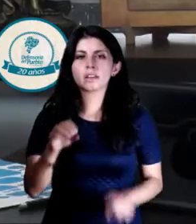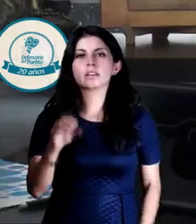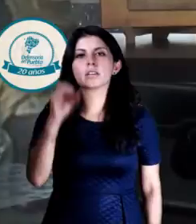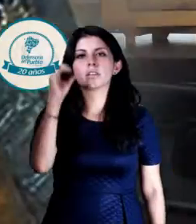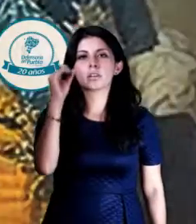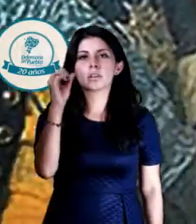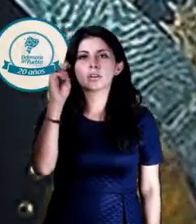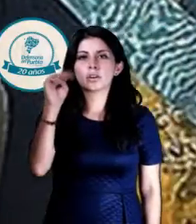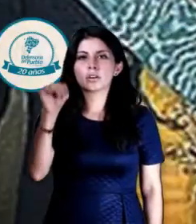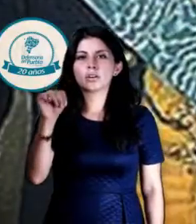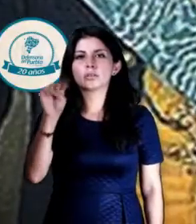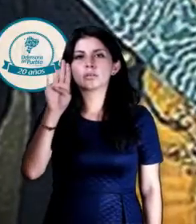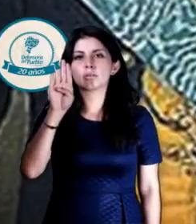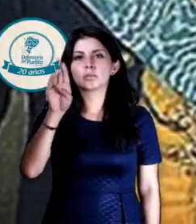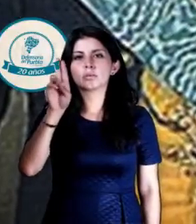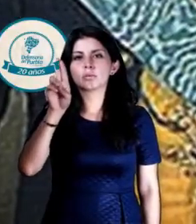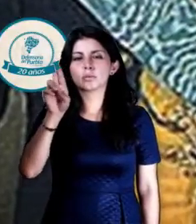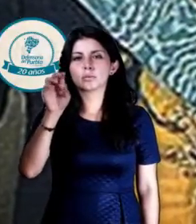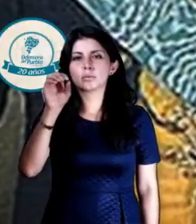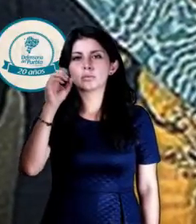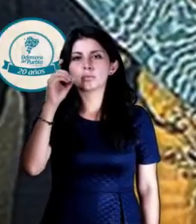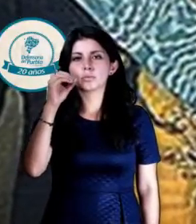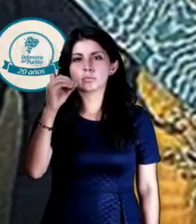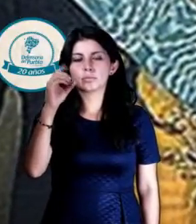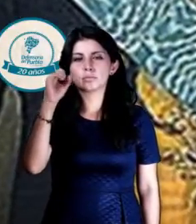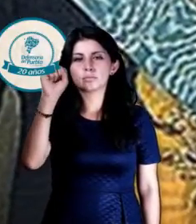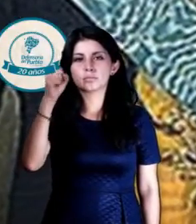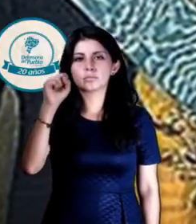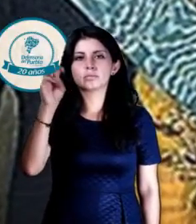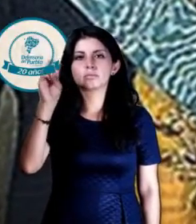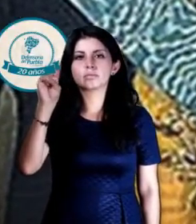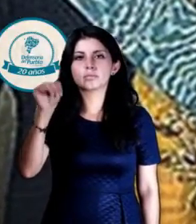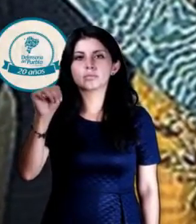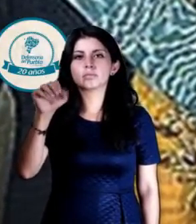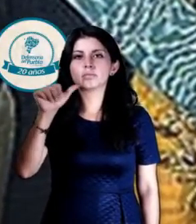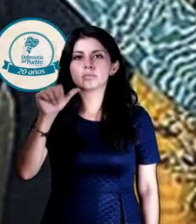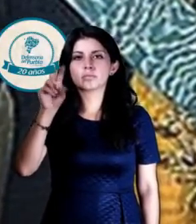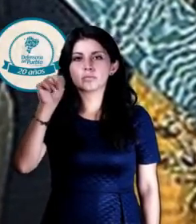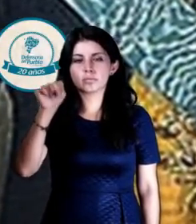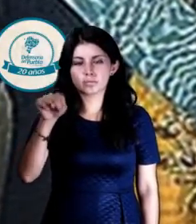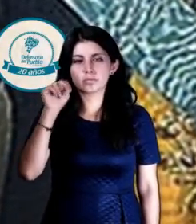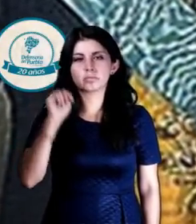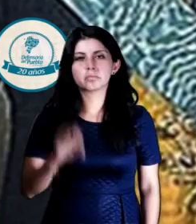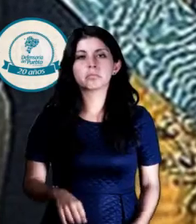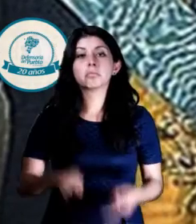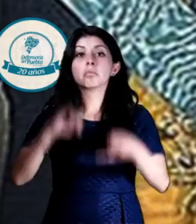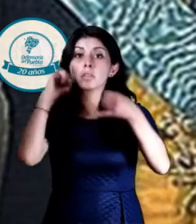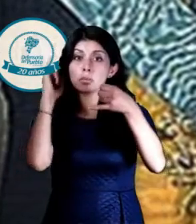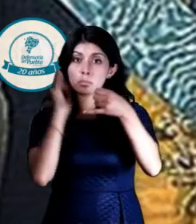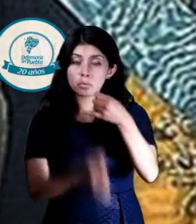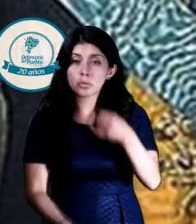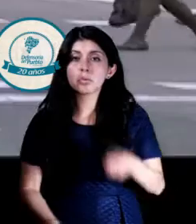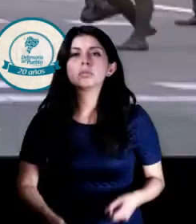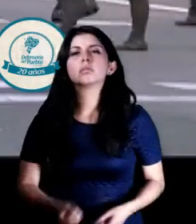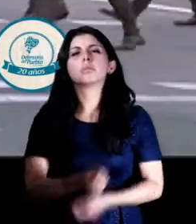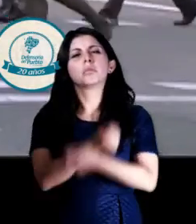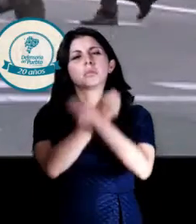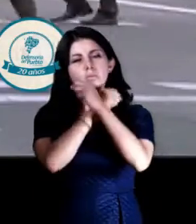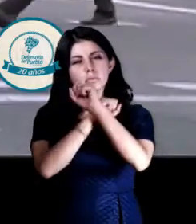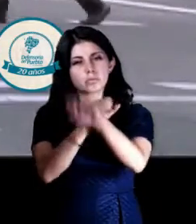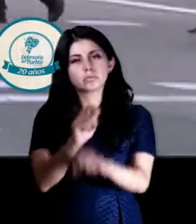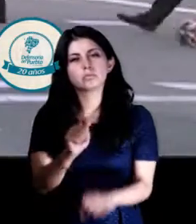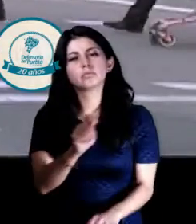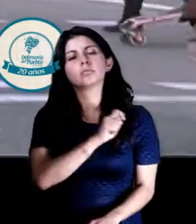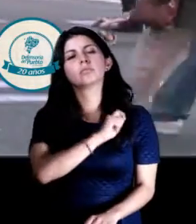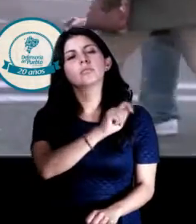sueco, creado en 1809, cuyo mandato estaba al servicio directo de las personas. Y también